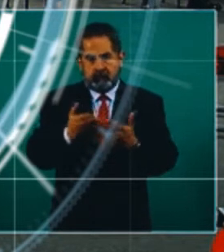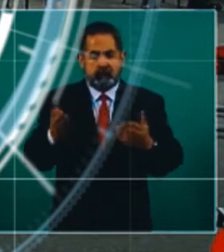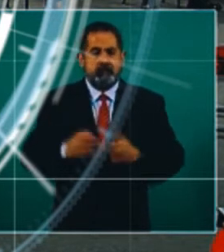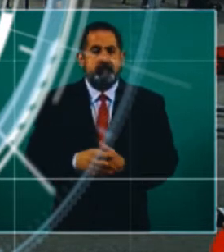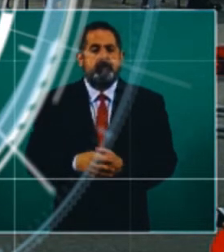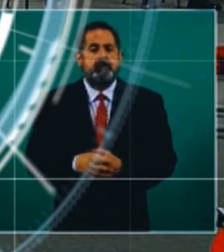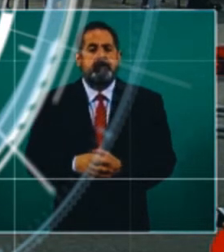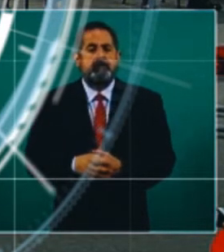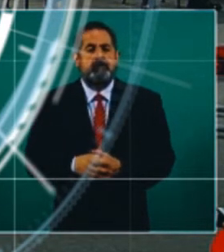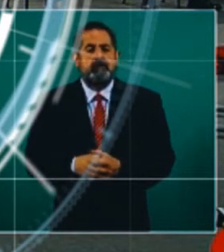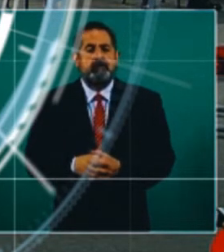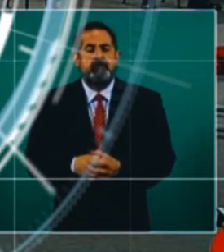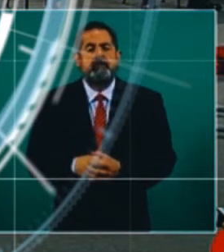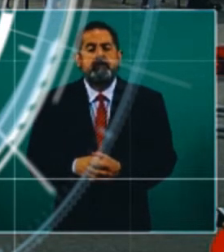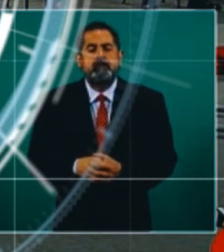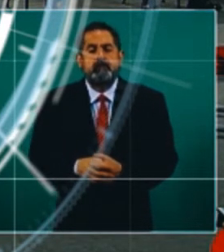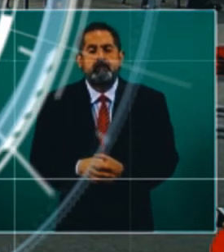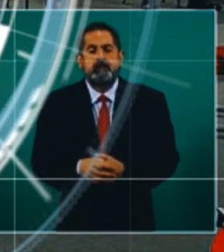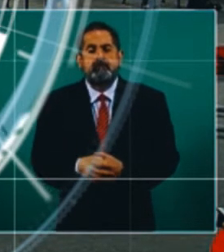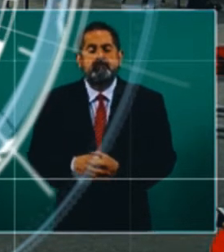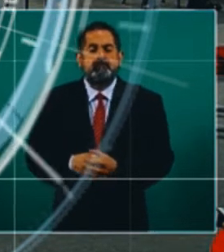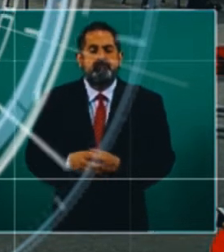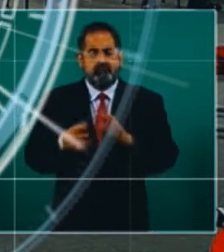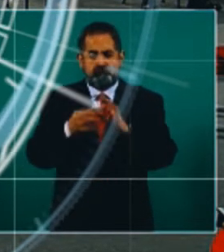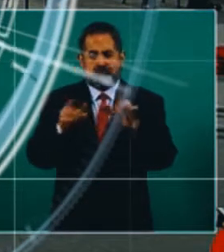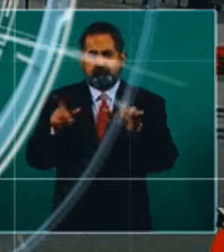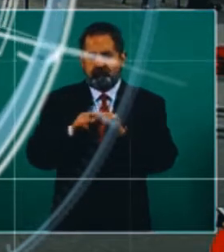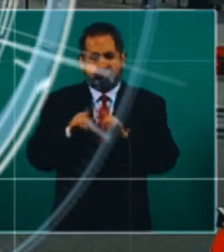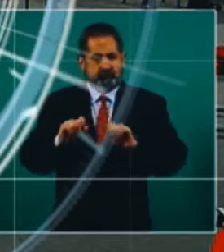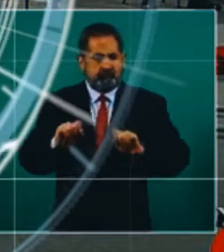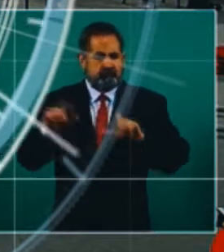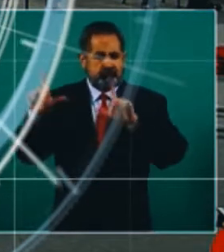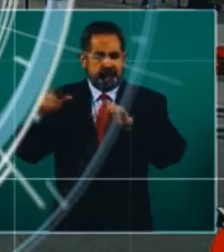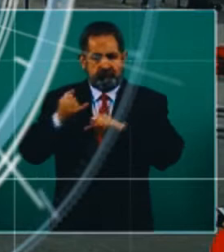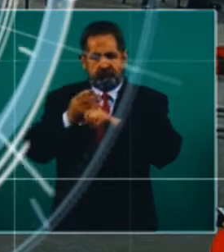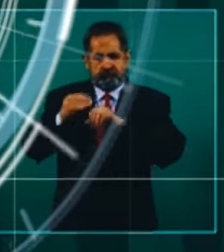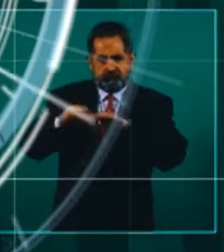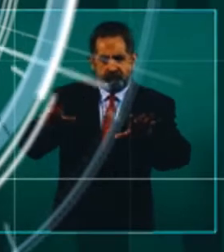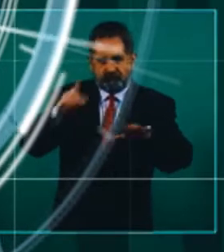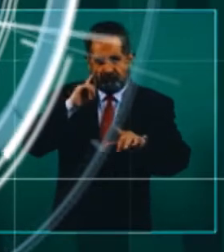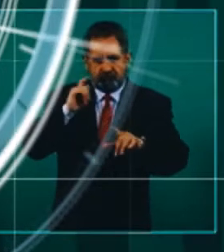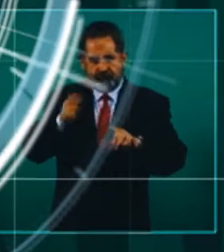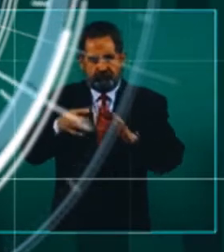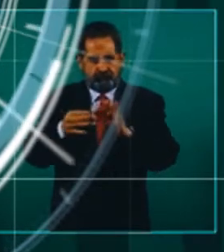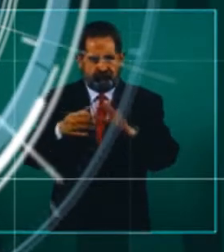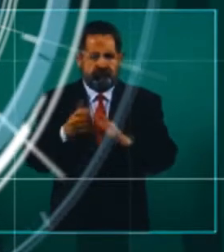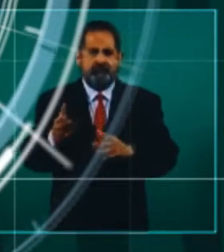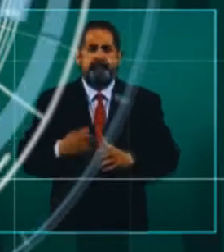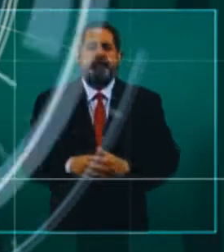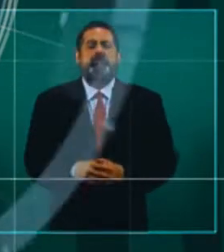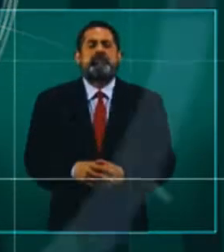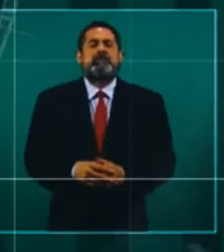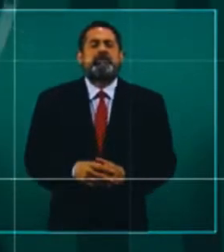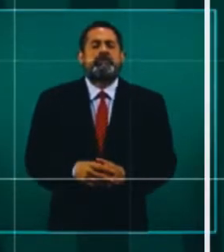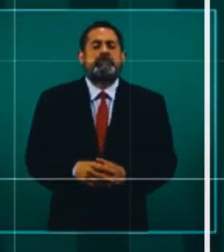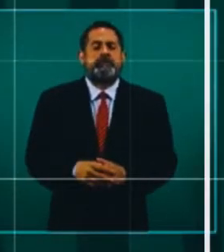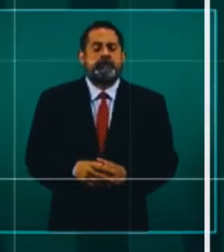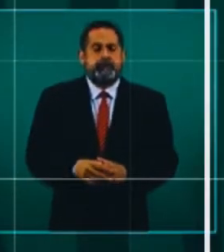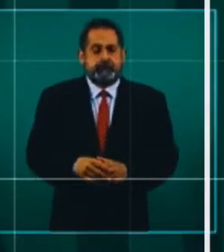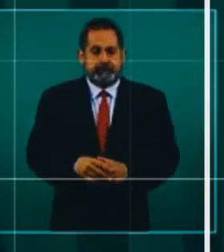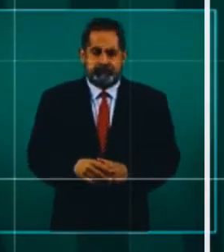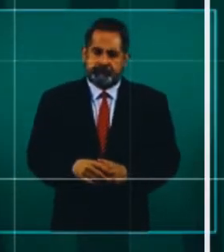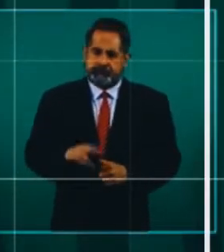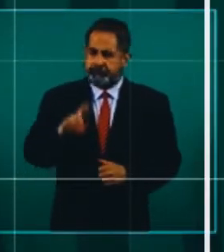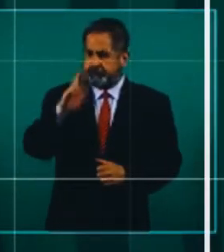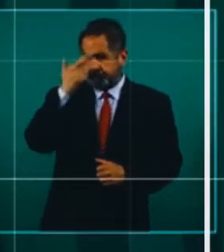Vamos a utilizar el breve informe técnico para dar contexto. Si me pasan la primera, recordar que